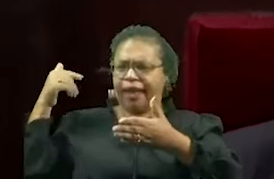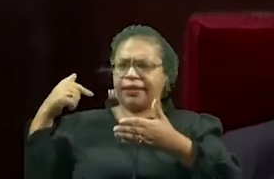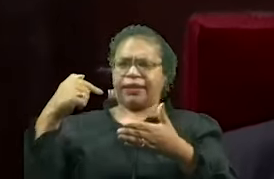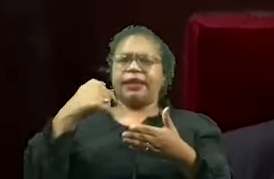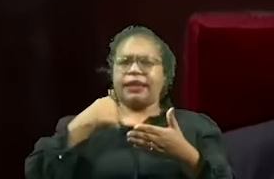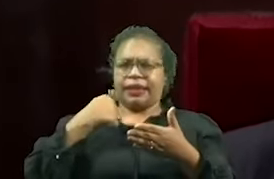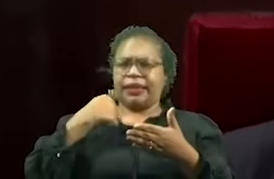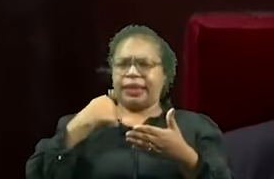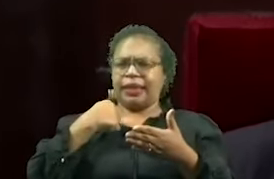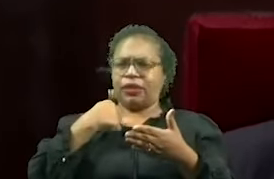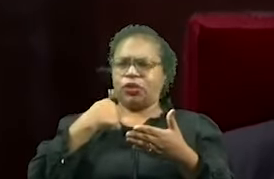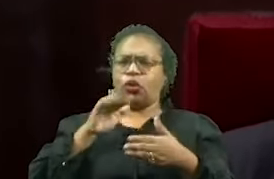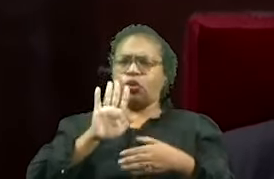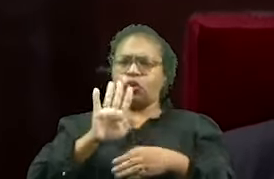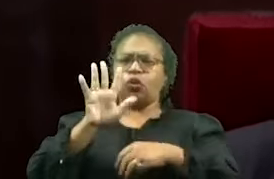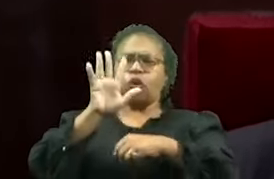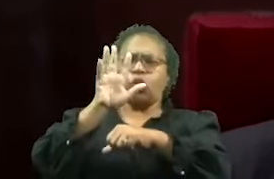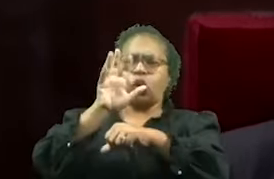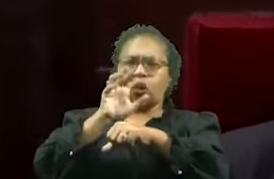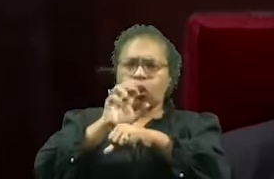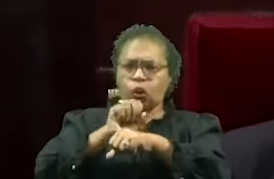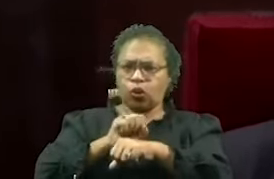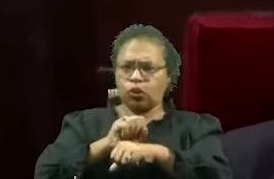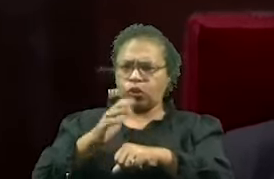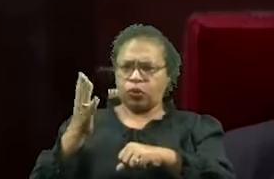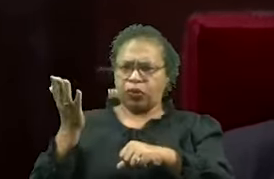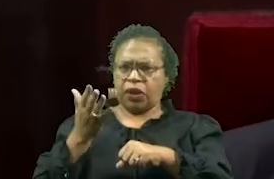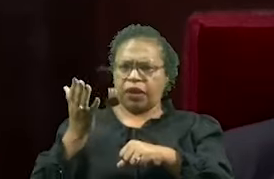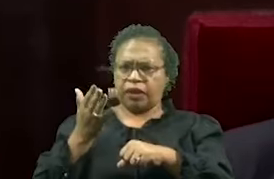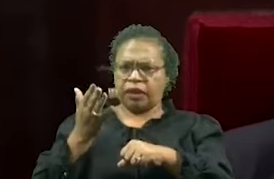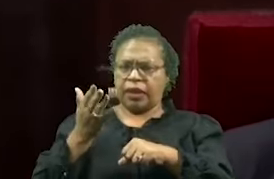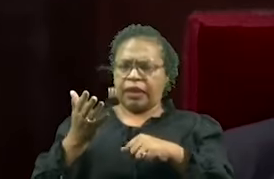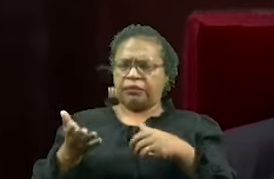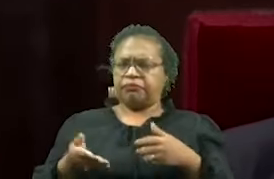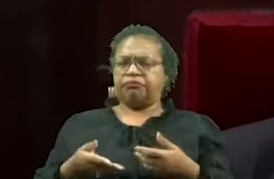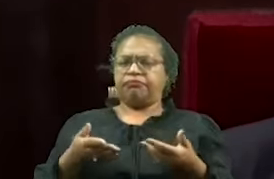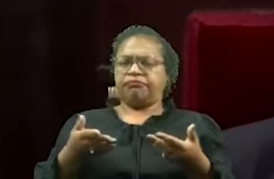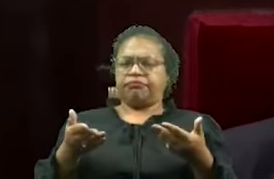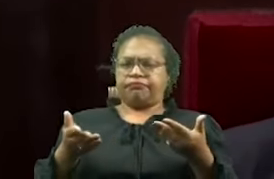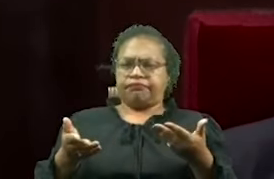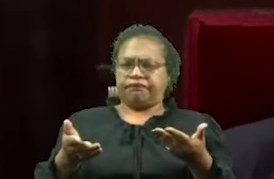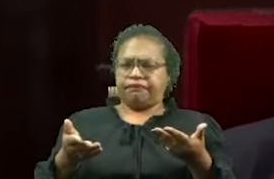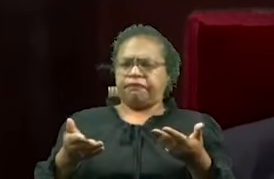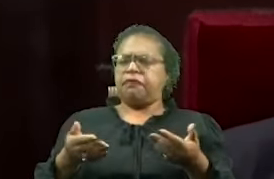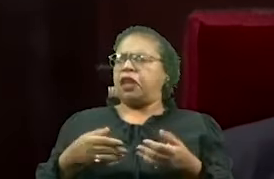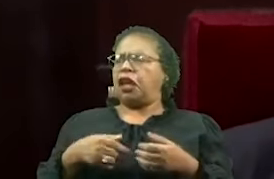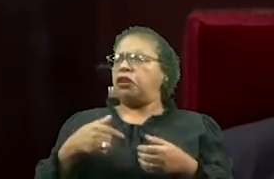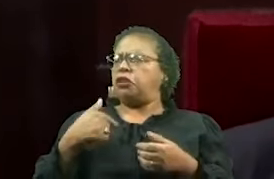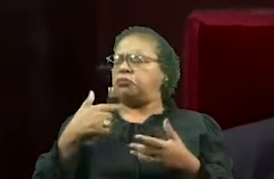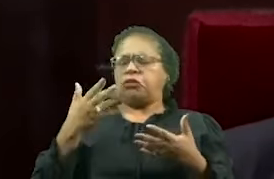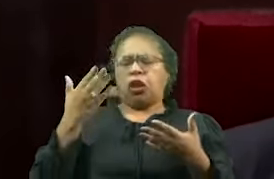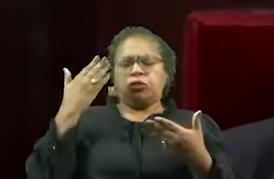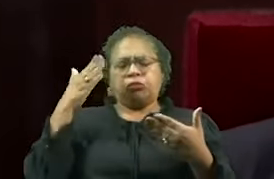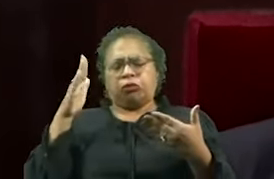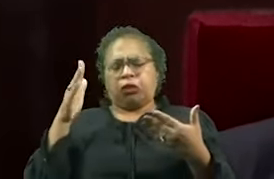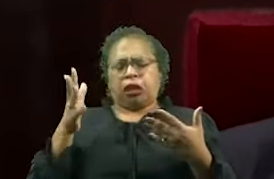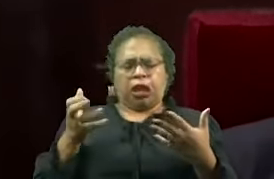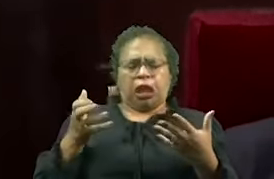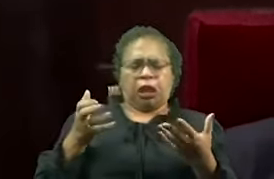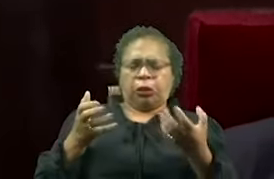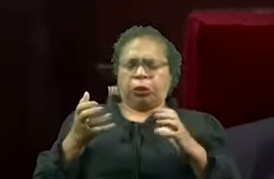sus seguidores y el pueblo el manto de la incertidumbre de la continuidad lo